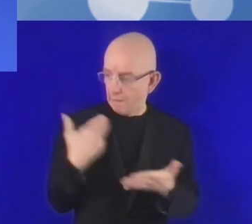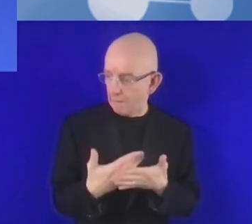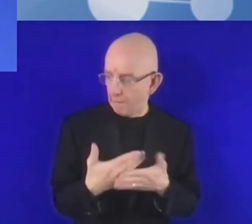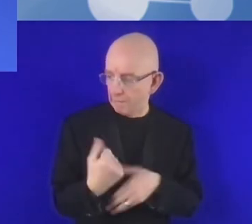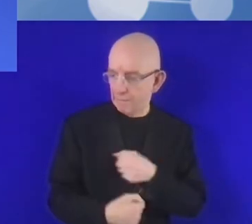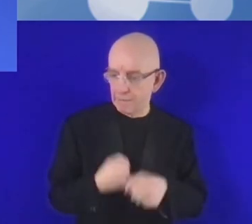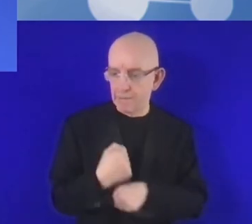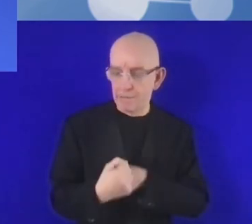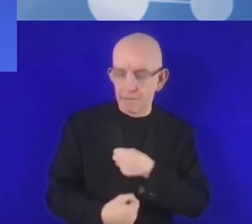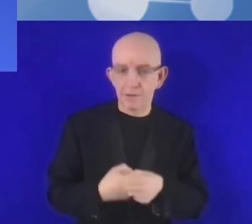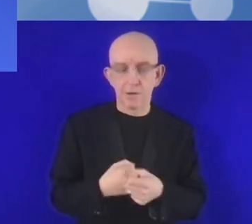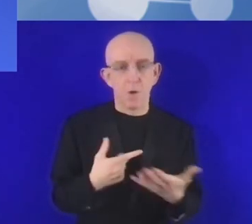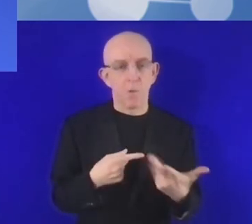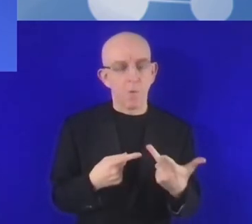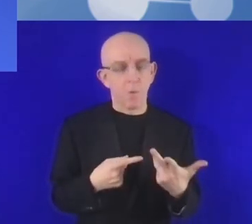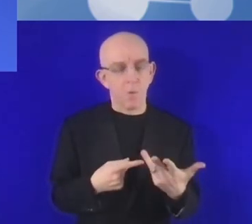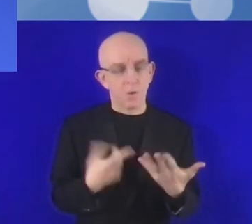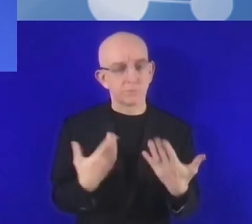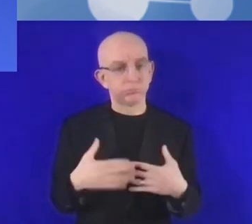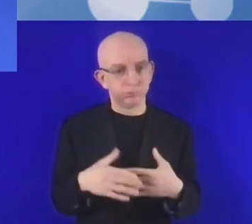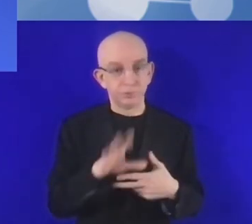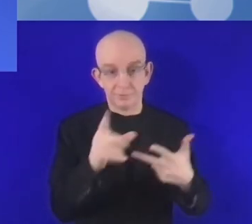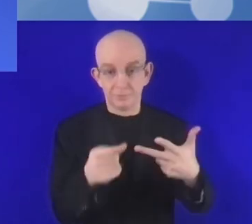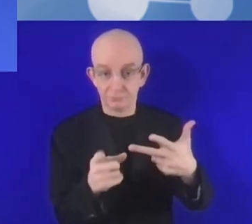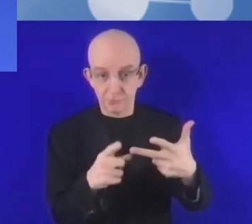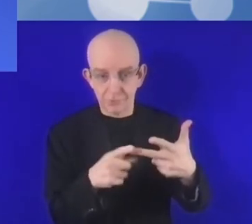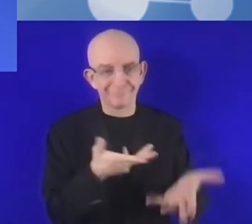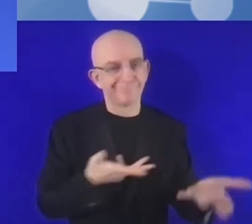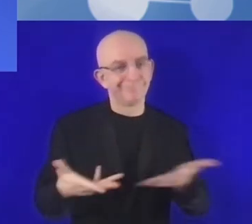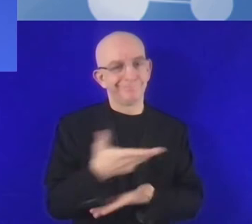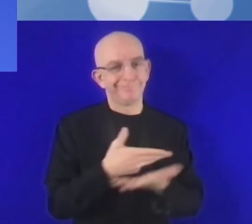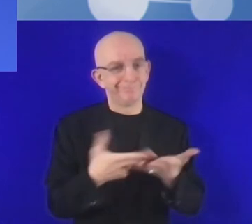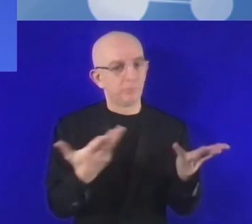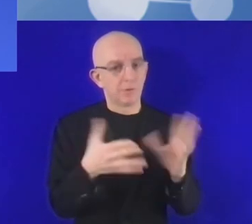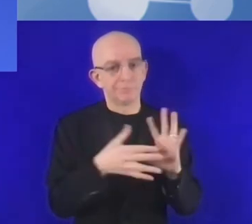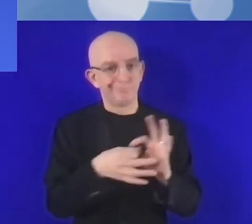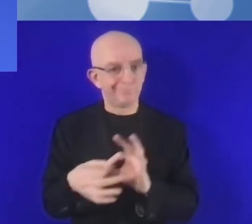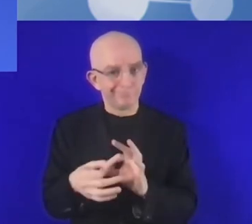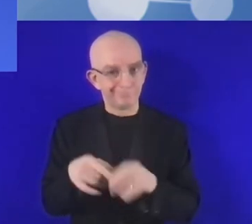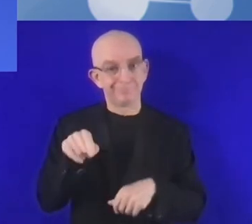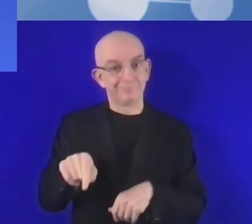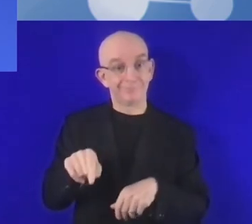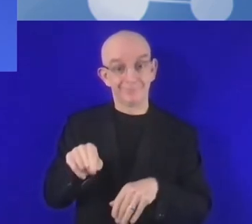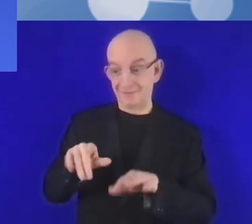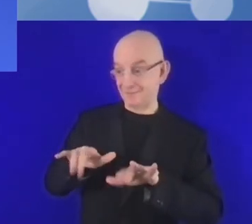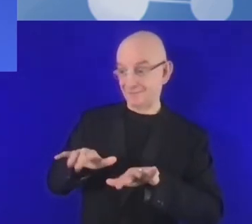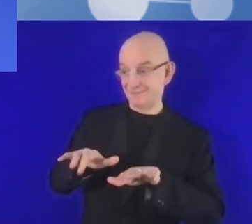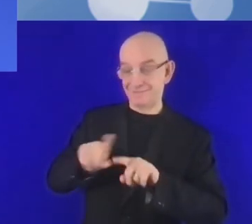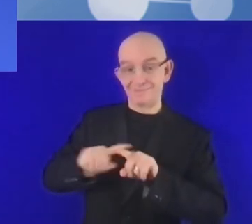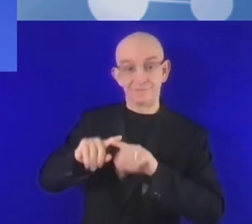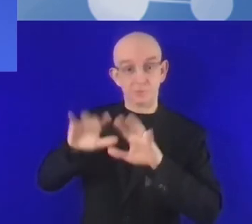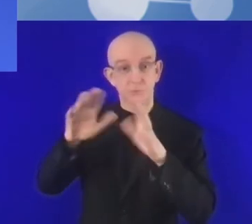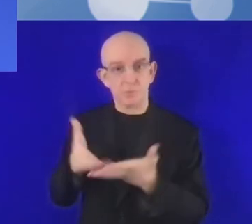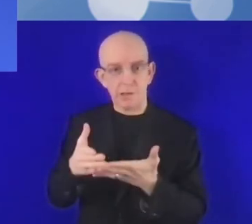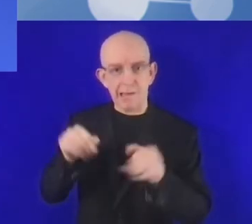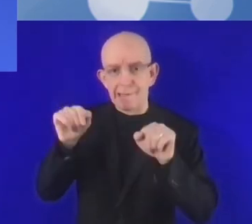este mundo digital. Estamos cada vez más expuestos a situaciones peligrosas. Es un